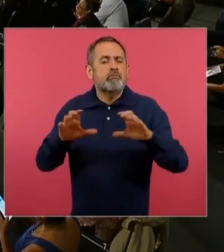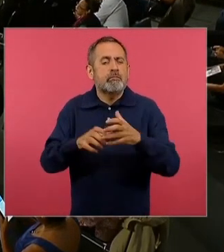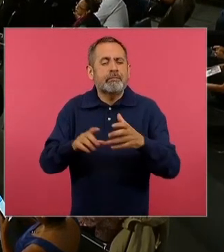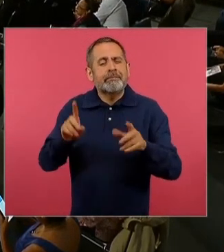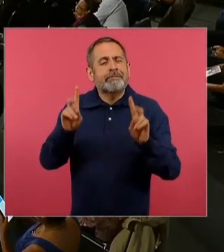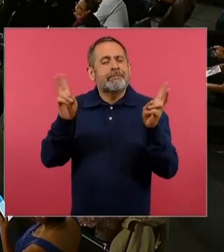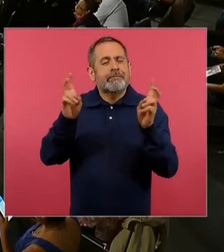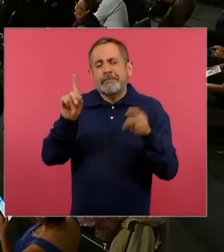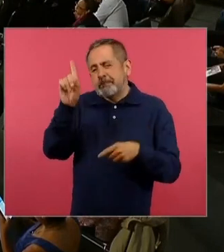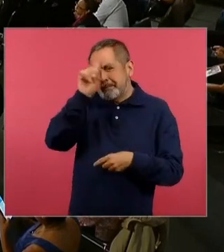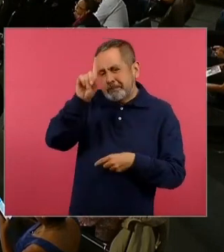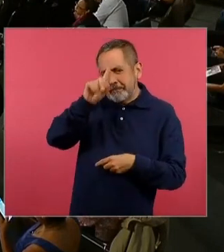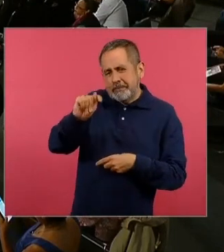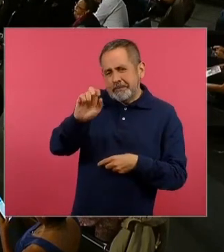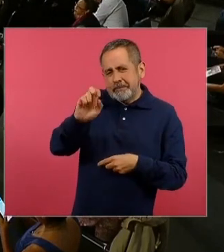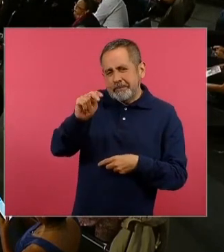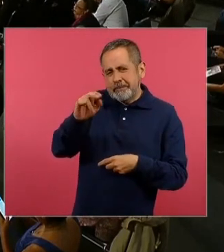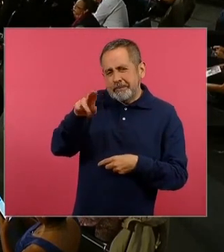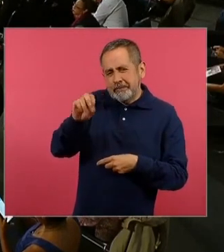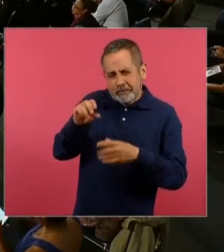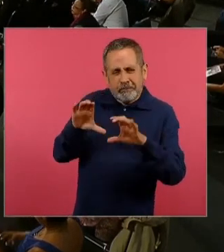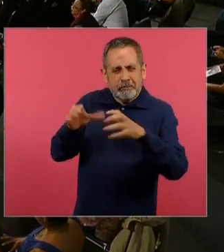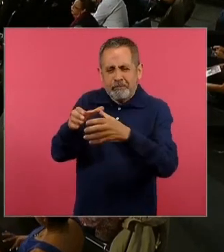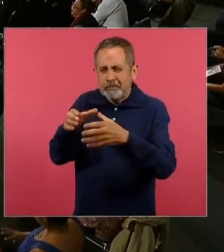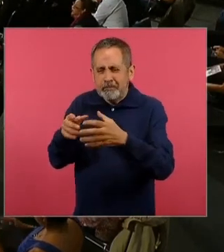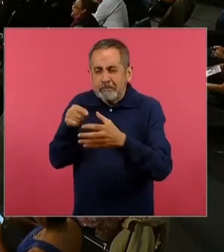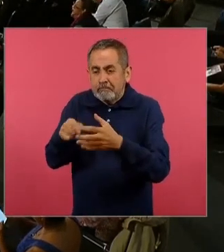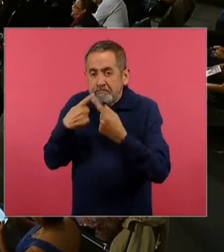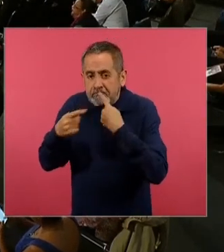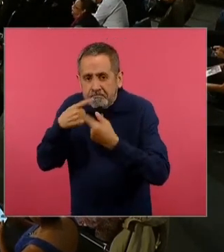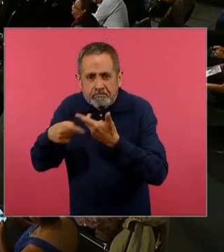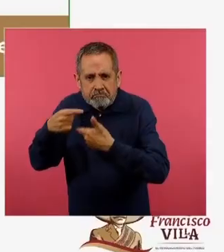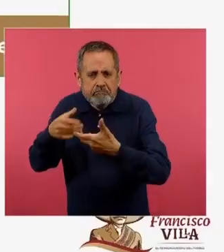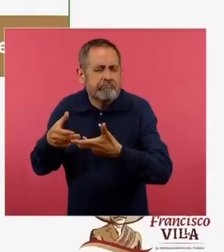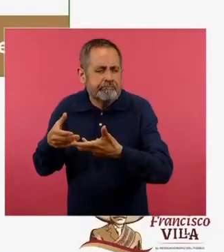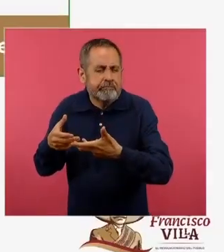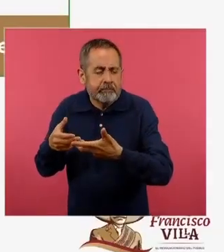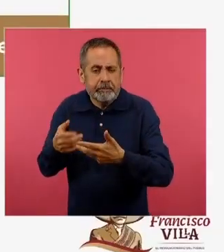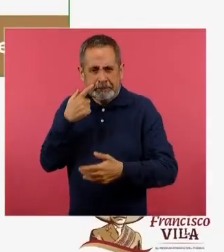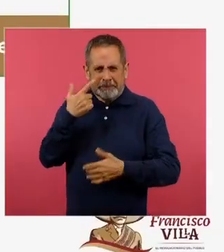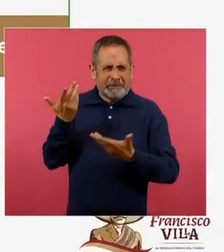es andar. ¿Qué pasa? ¿Por qué los organizamos por fases?